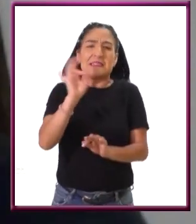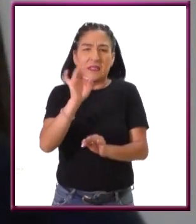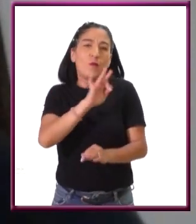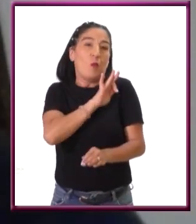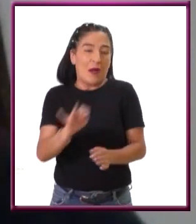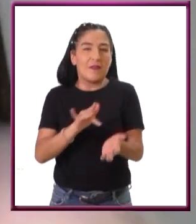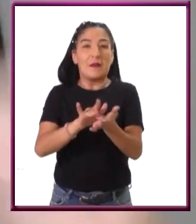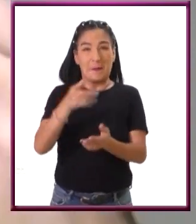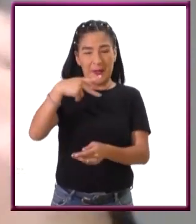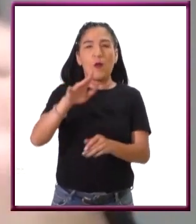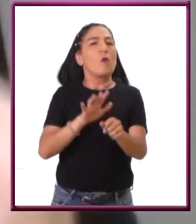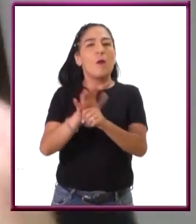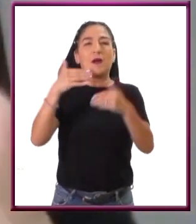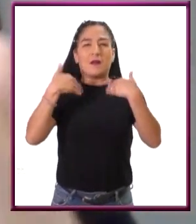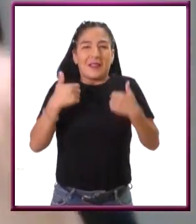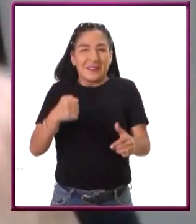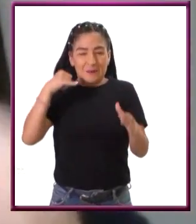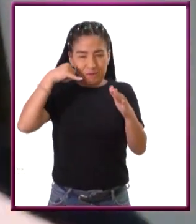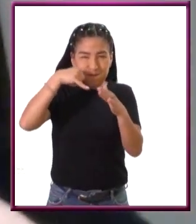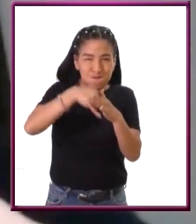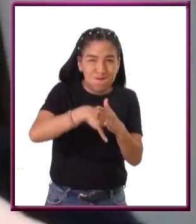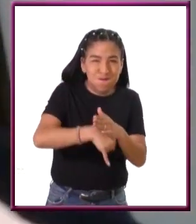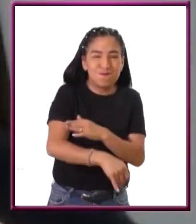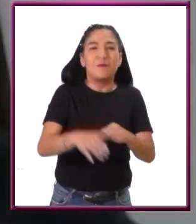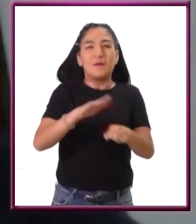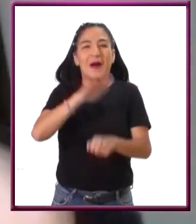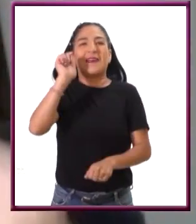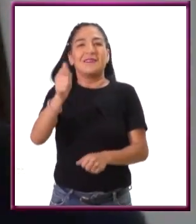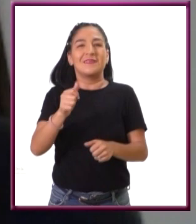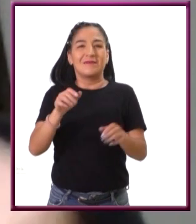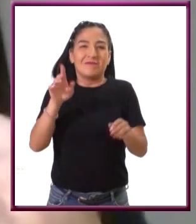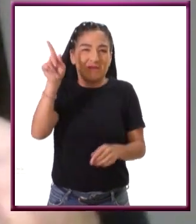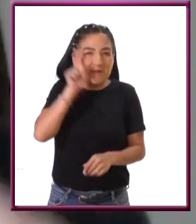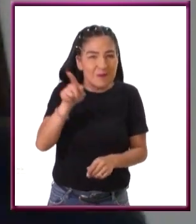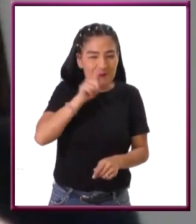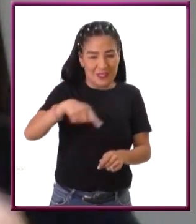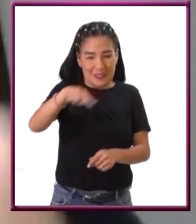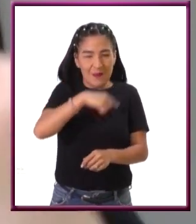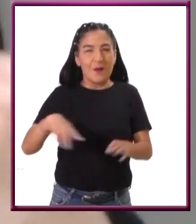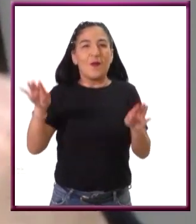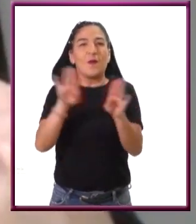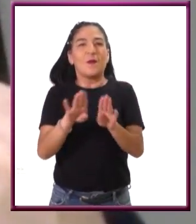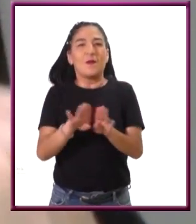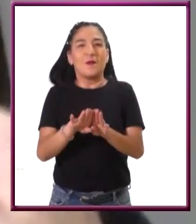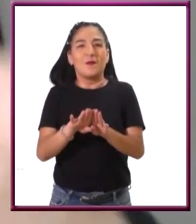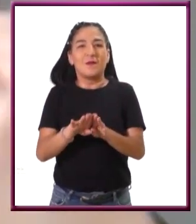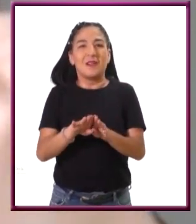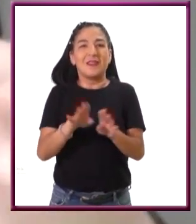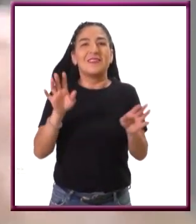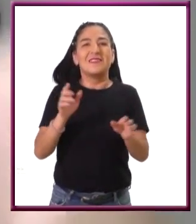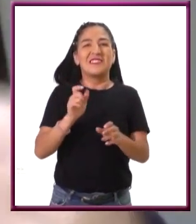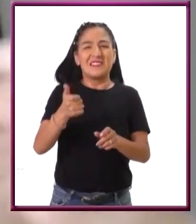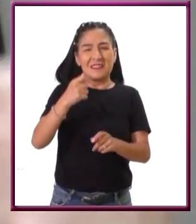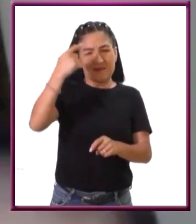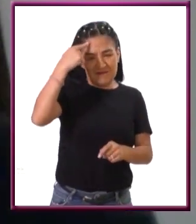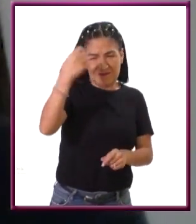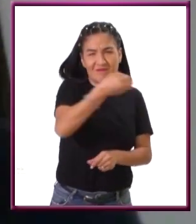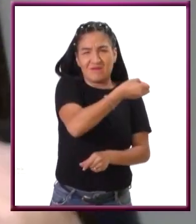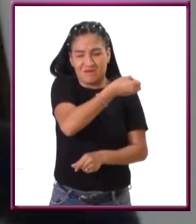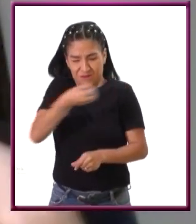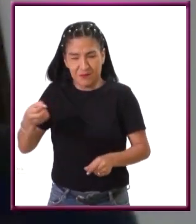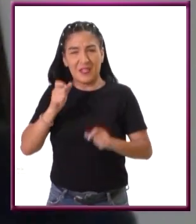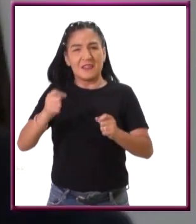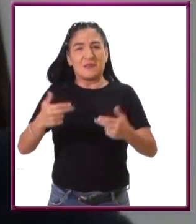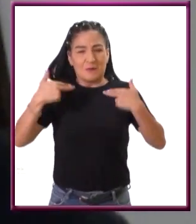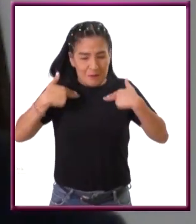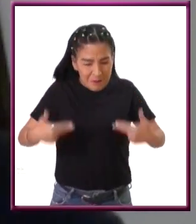solución. El entendimiento profundo de que somos mujeres con una radical